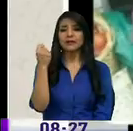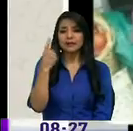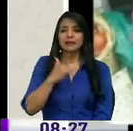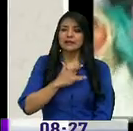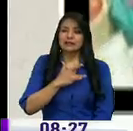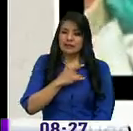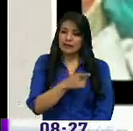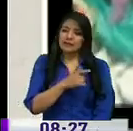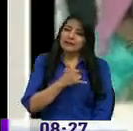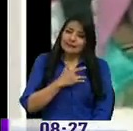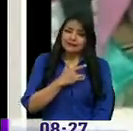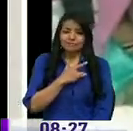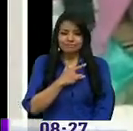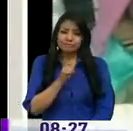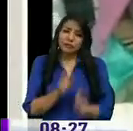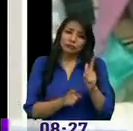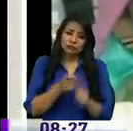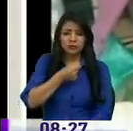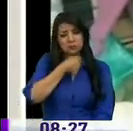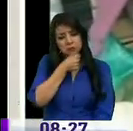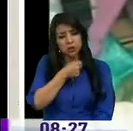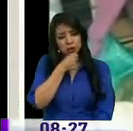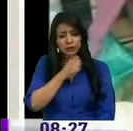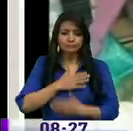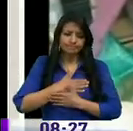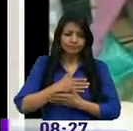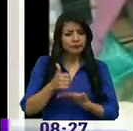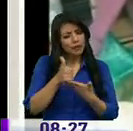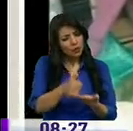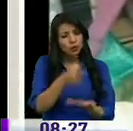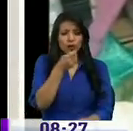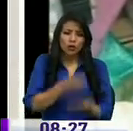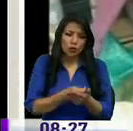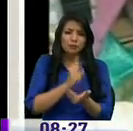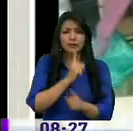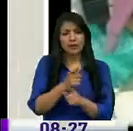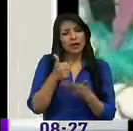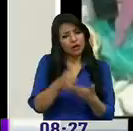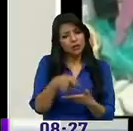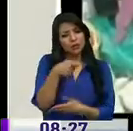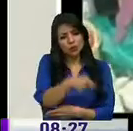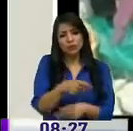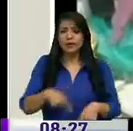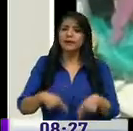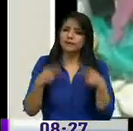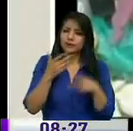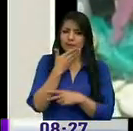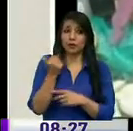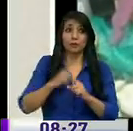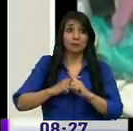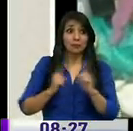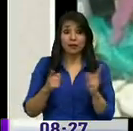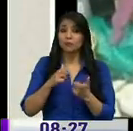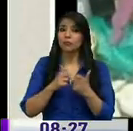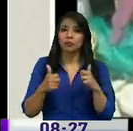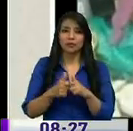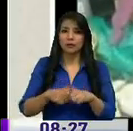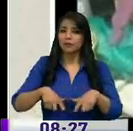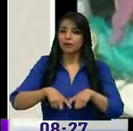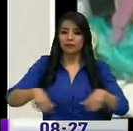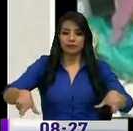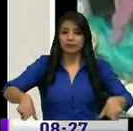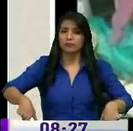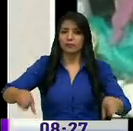tiene con este tipo de vendedores, porque uno como ser humano dice, Dios, hay que ayudarles para darles mejores días. Pero el problema es que no puede